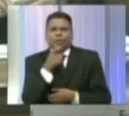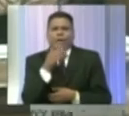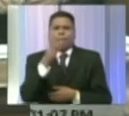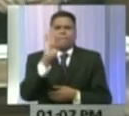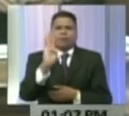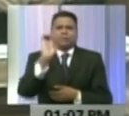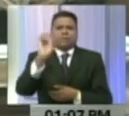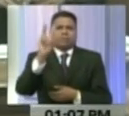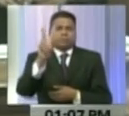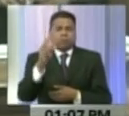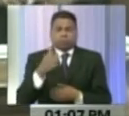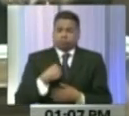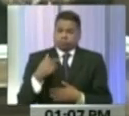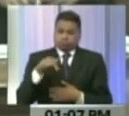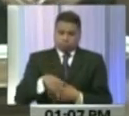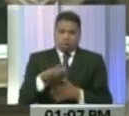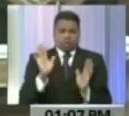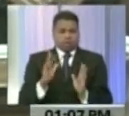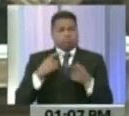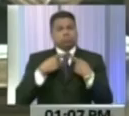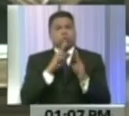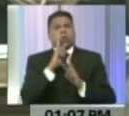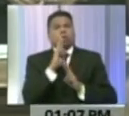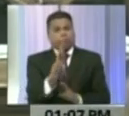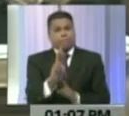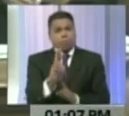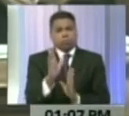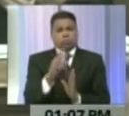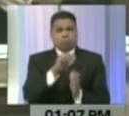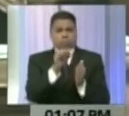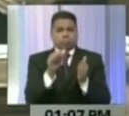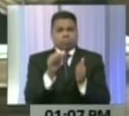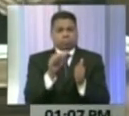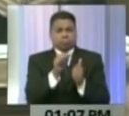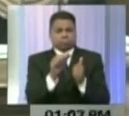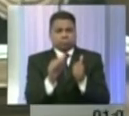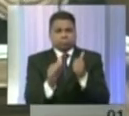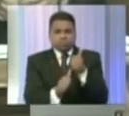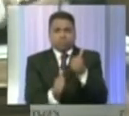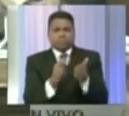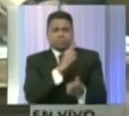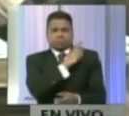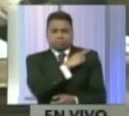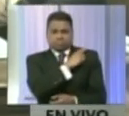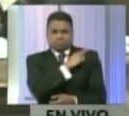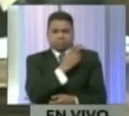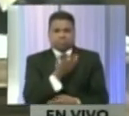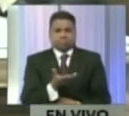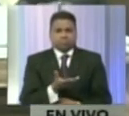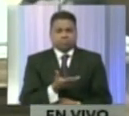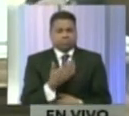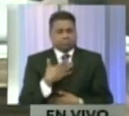Cuando venga, yo vine, yo estoy aquí, yo estoy respondiendo. No solo vine, estoy respondiendo.